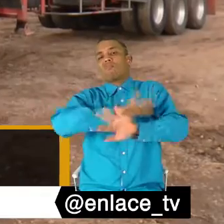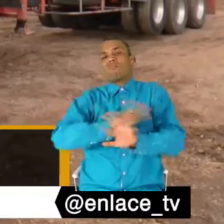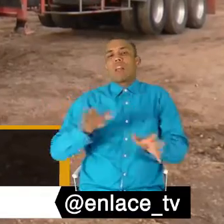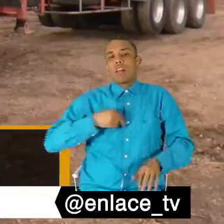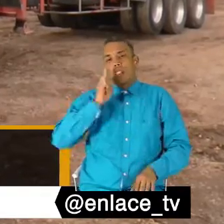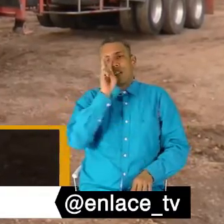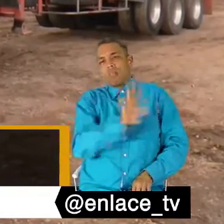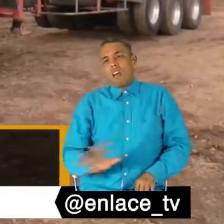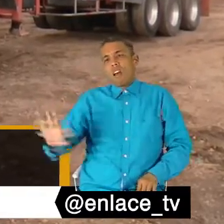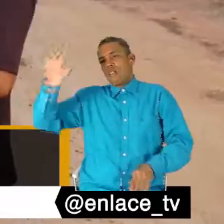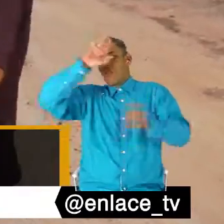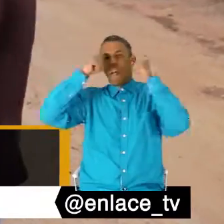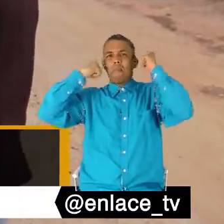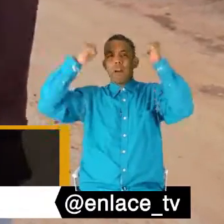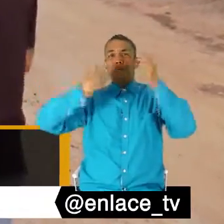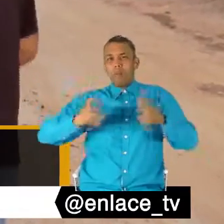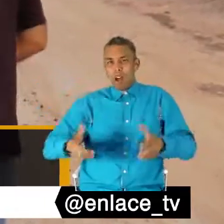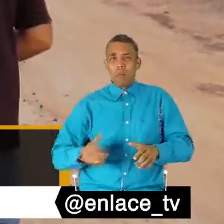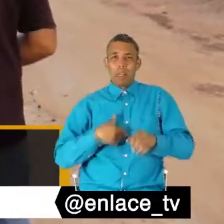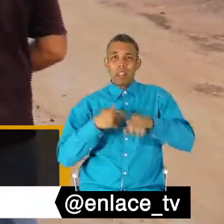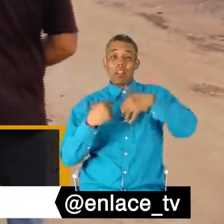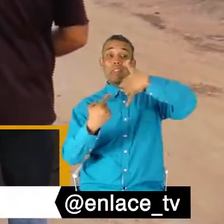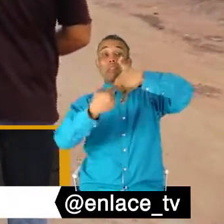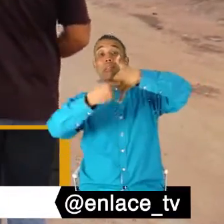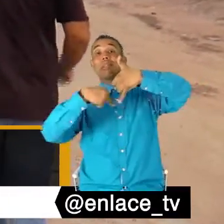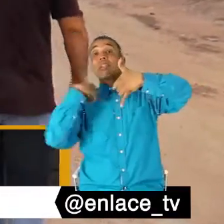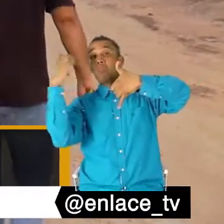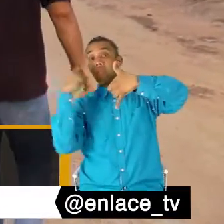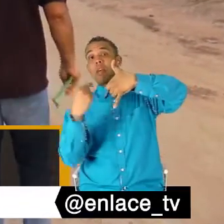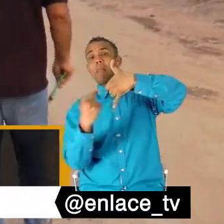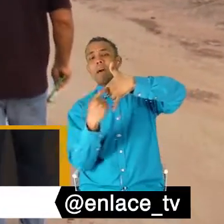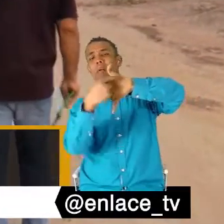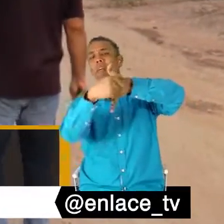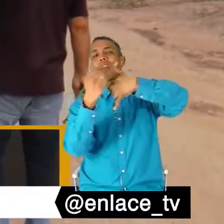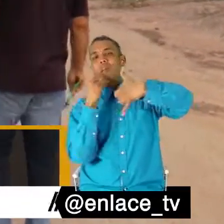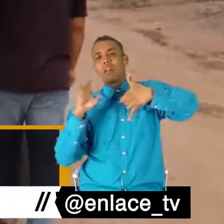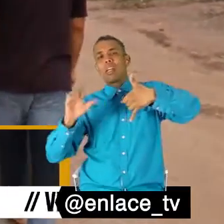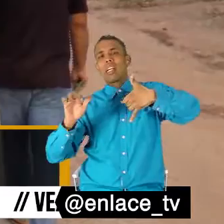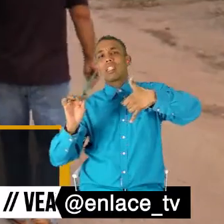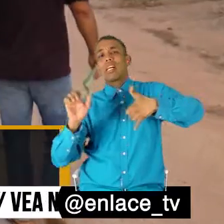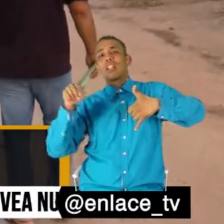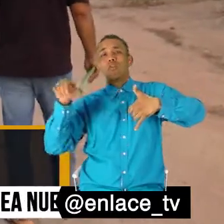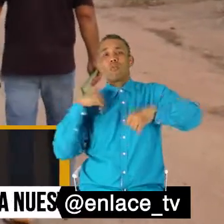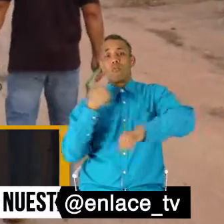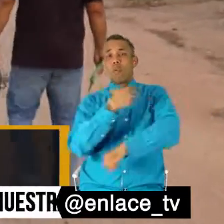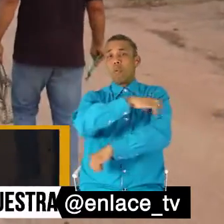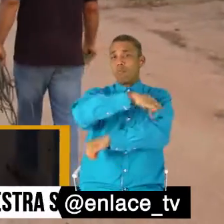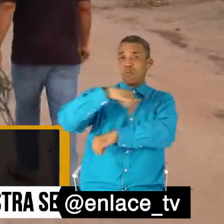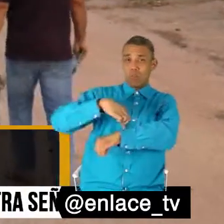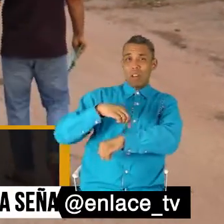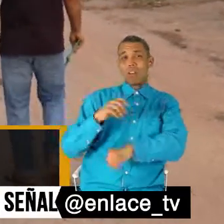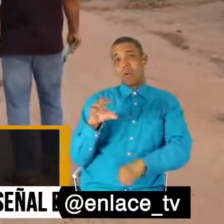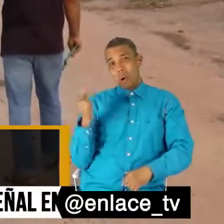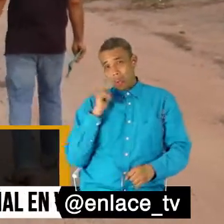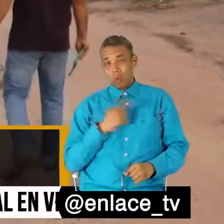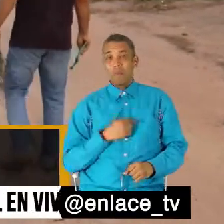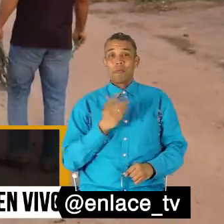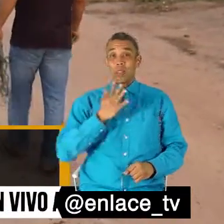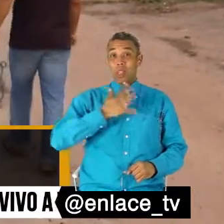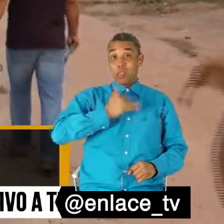puerto petrolero arriben conductores de otras regiones del país como Catatumbo, Putumayo y Yopal. Es pues esta